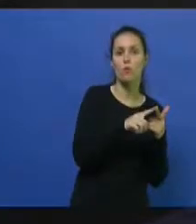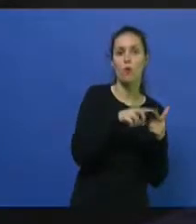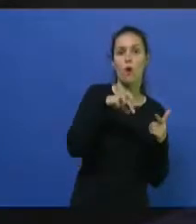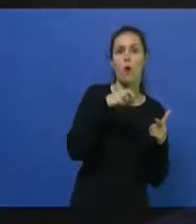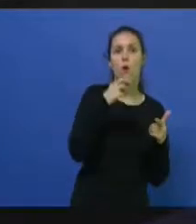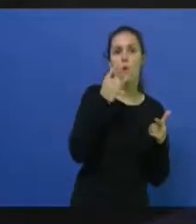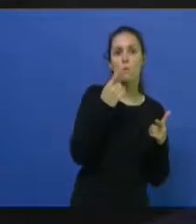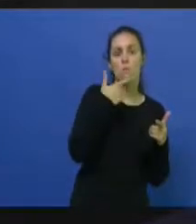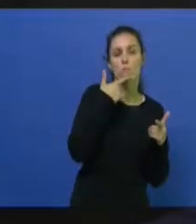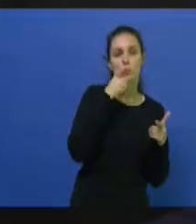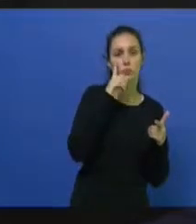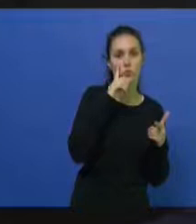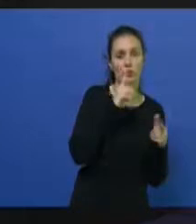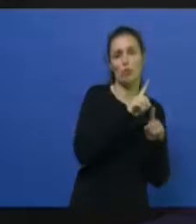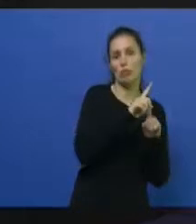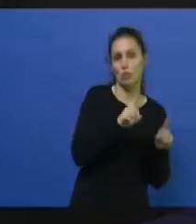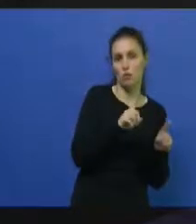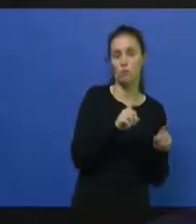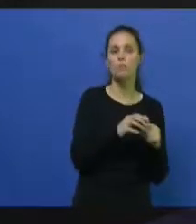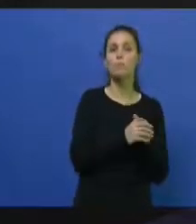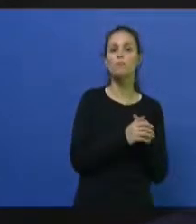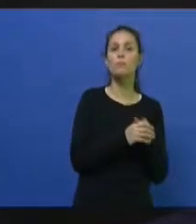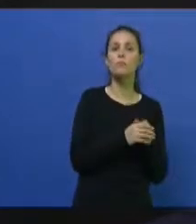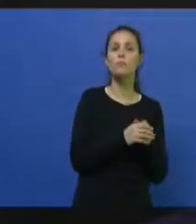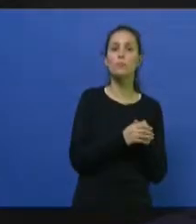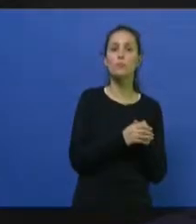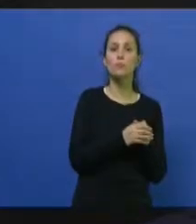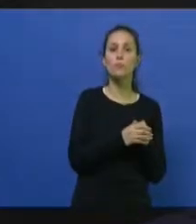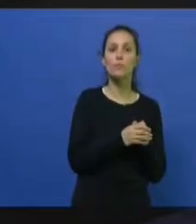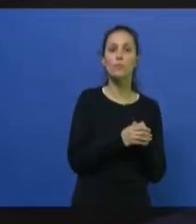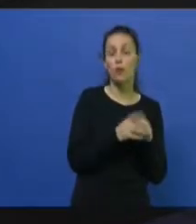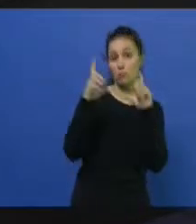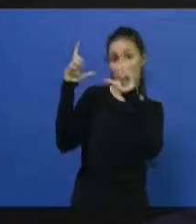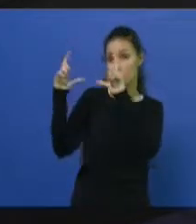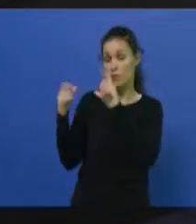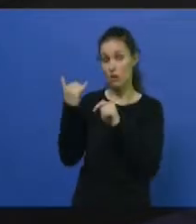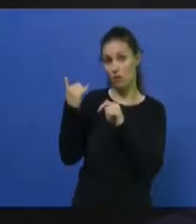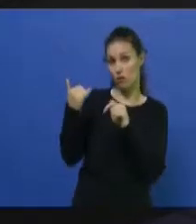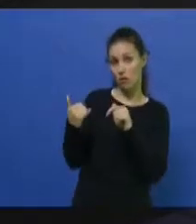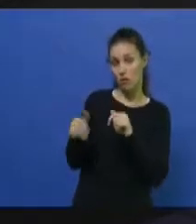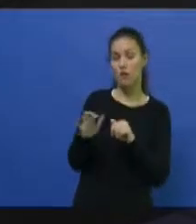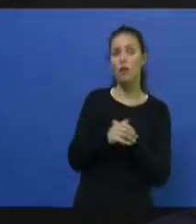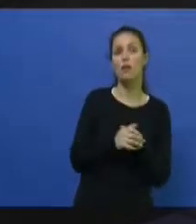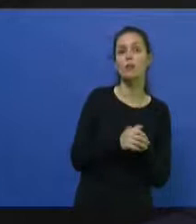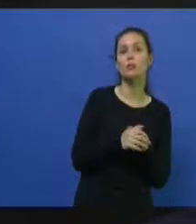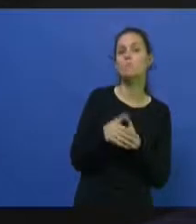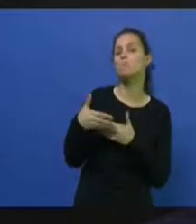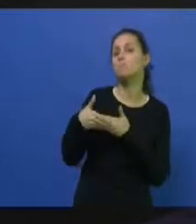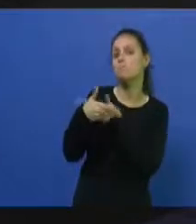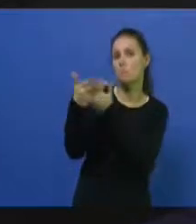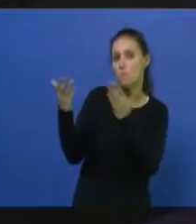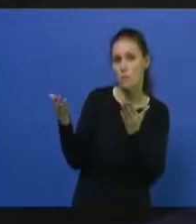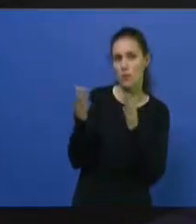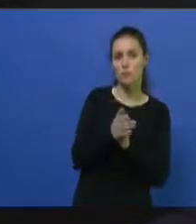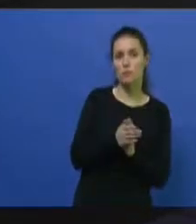del PRO. ¿Qué que son el bloque opositor. No, no, no, cuando tenemos las imágenes, tenemos las imágenes, si querés ya lo vamos a compartir. Cuando